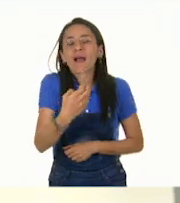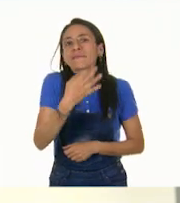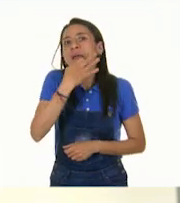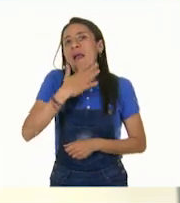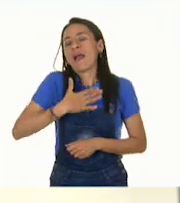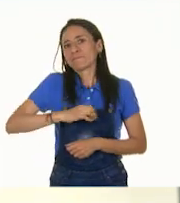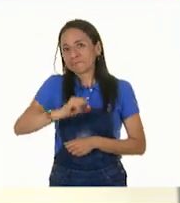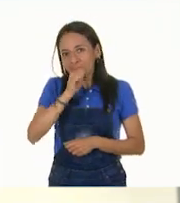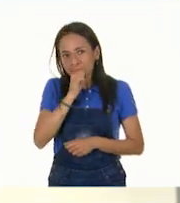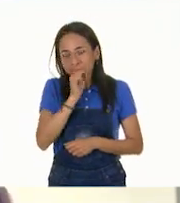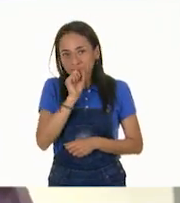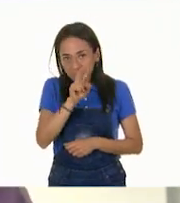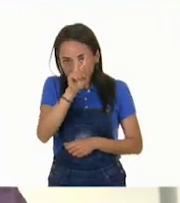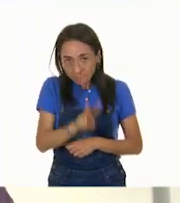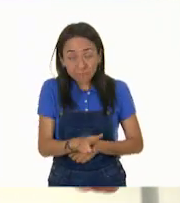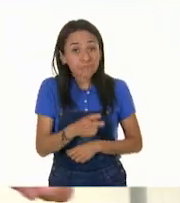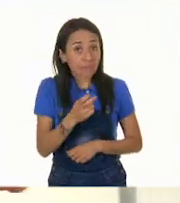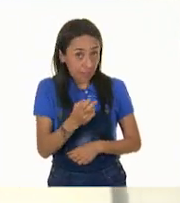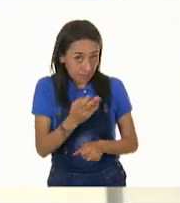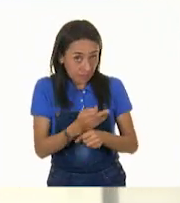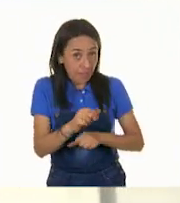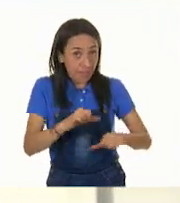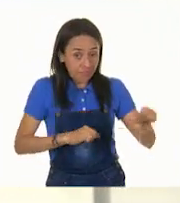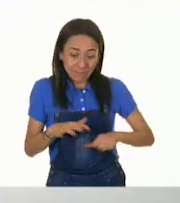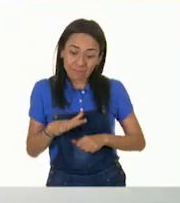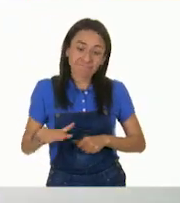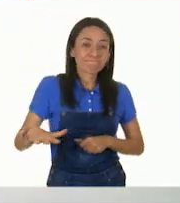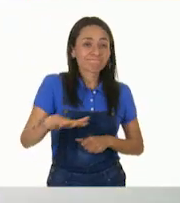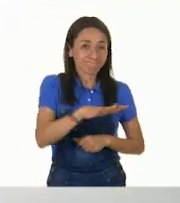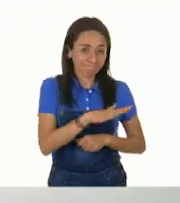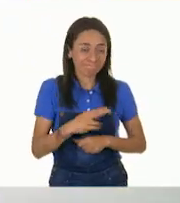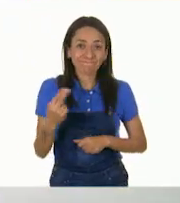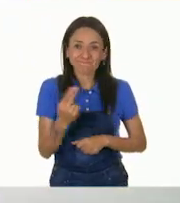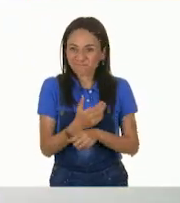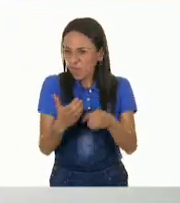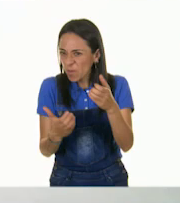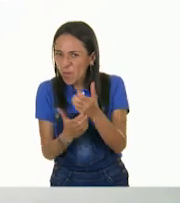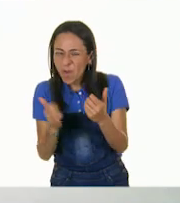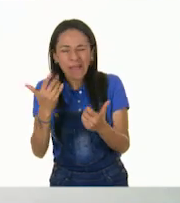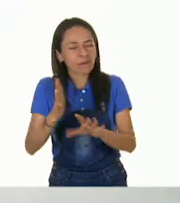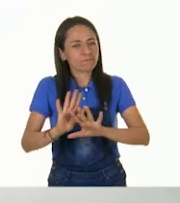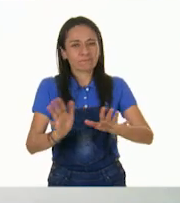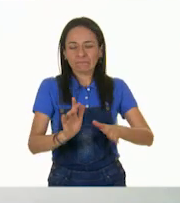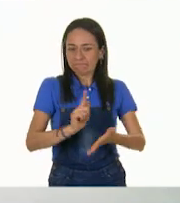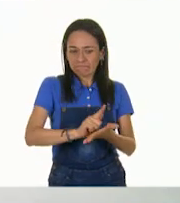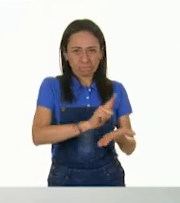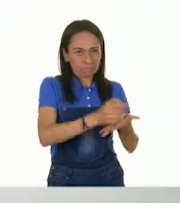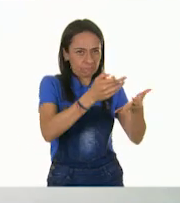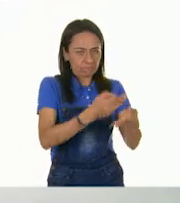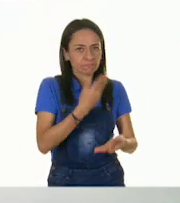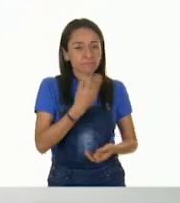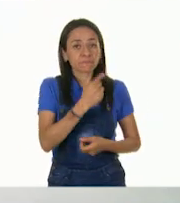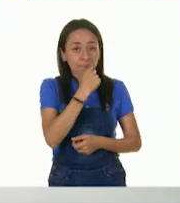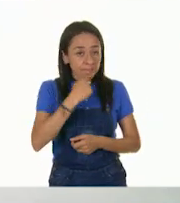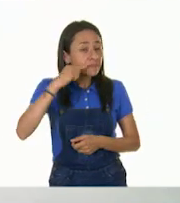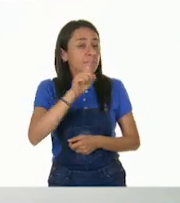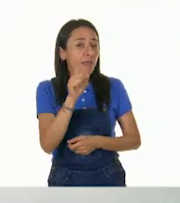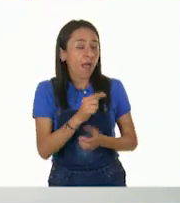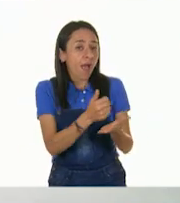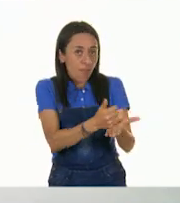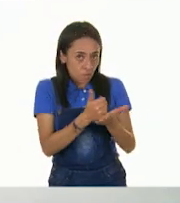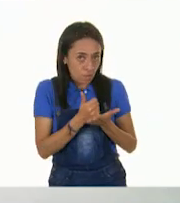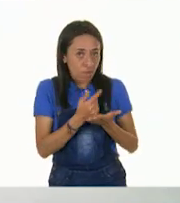es muy importante que nuestro espacio esté libre de objetos sohar ayúdame a traer una bufanda y